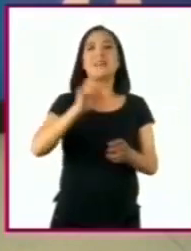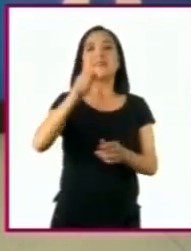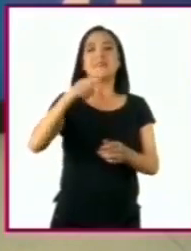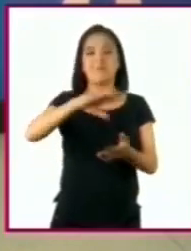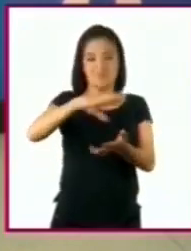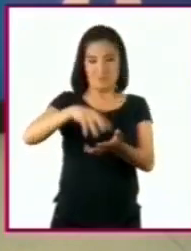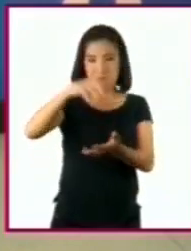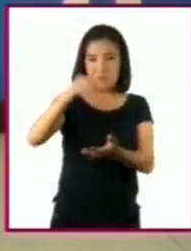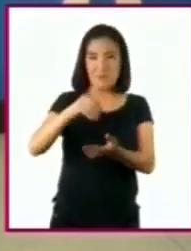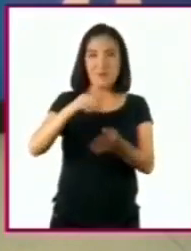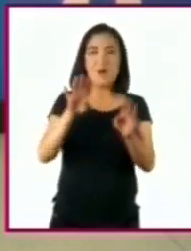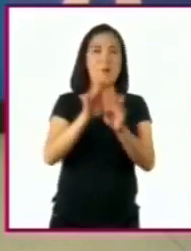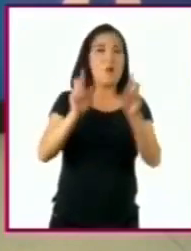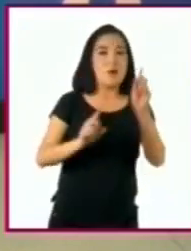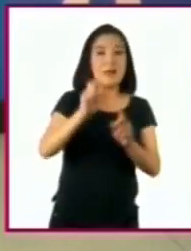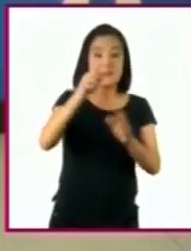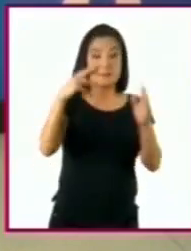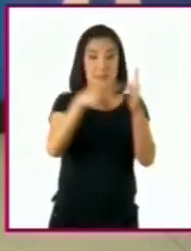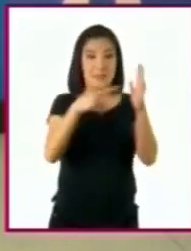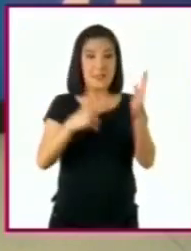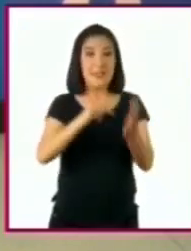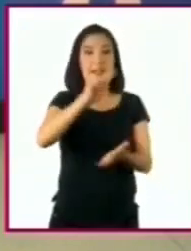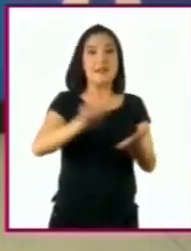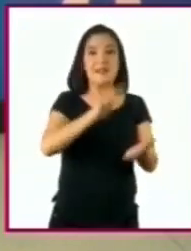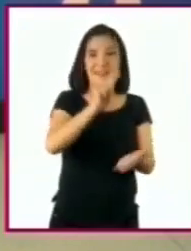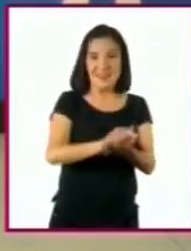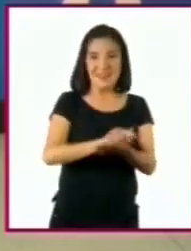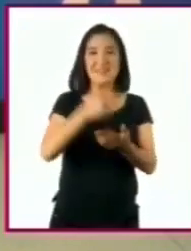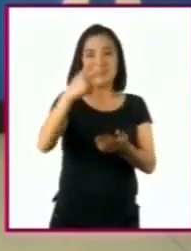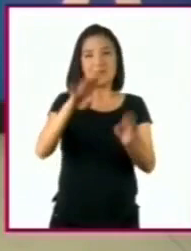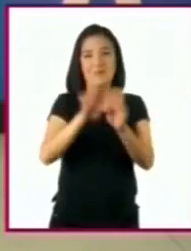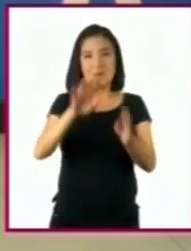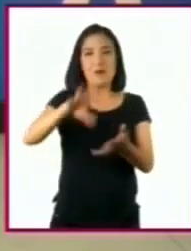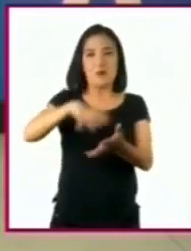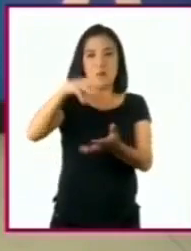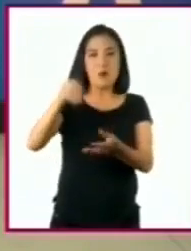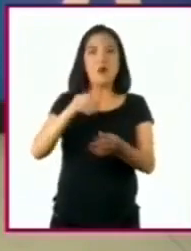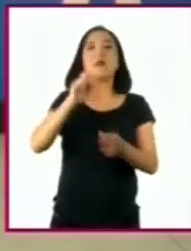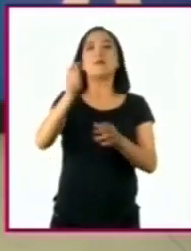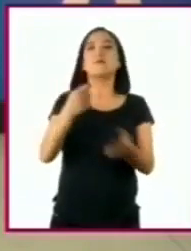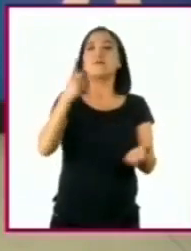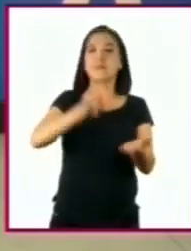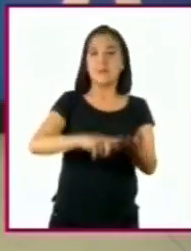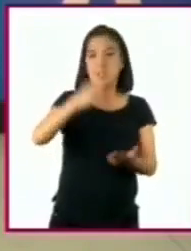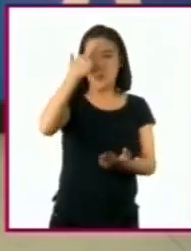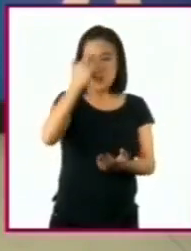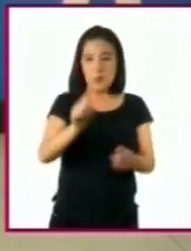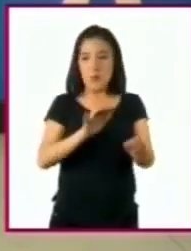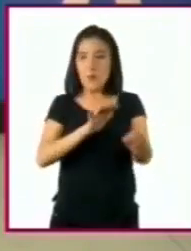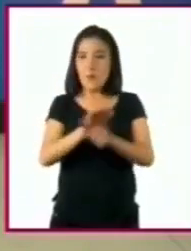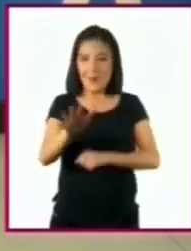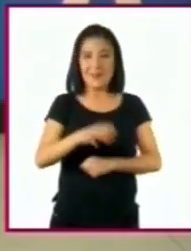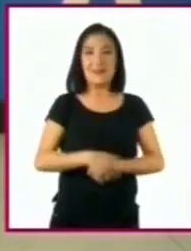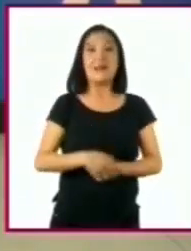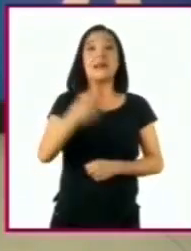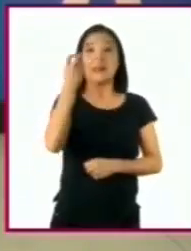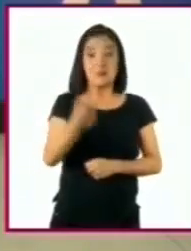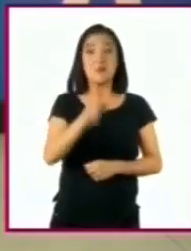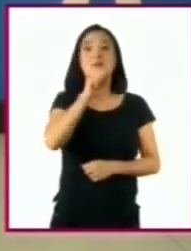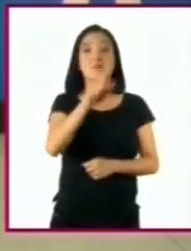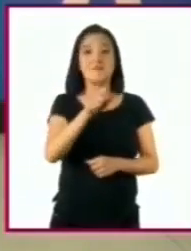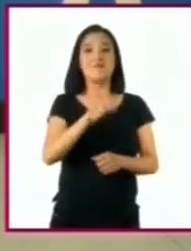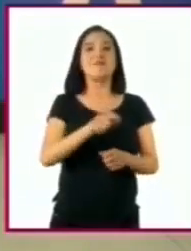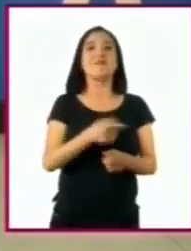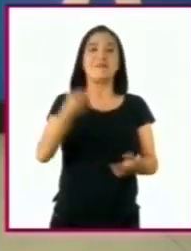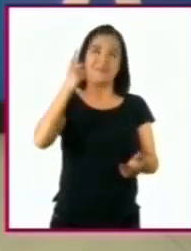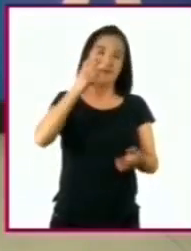donde las reglas y leyes geométricas se establecen mediante un razonamiento lógico. Así, alrededor del